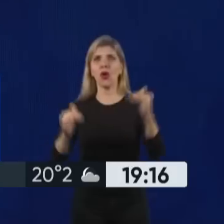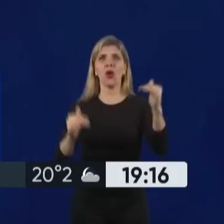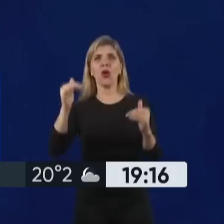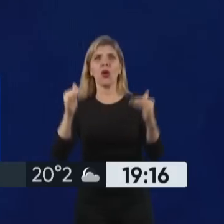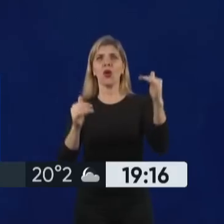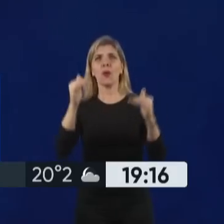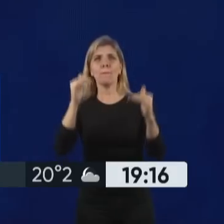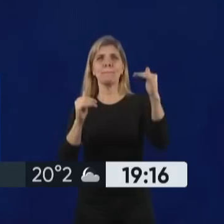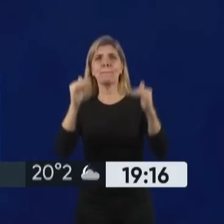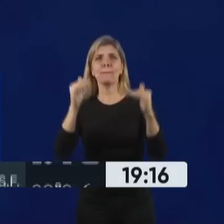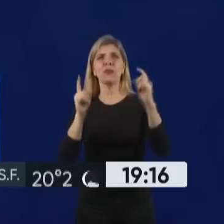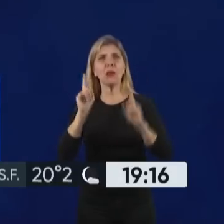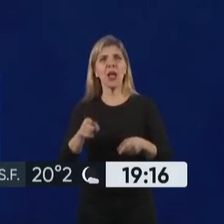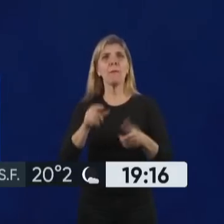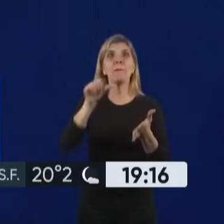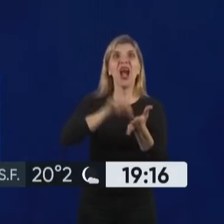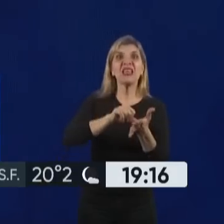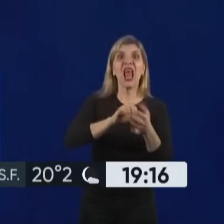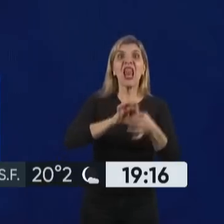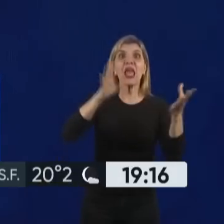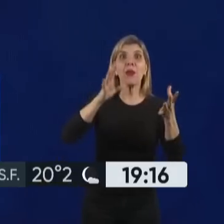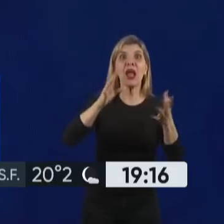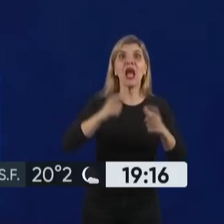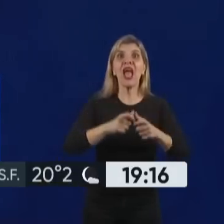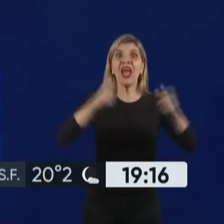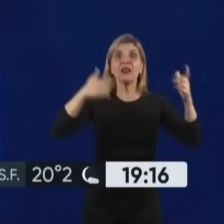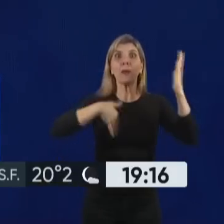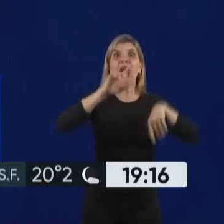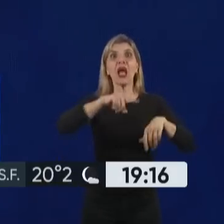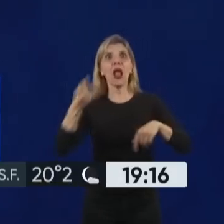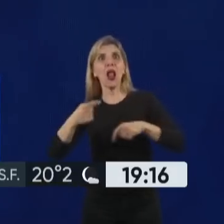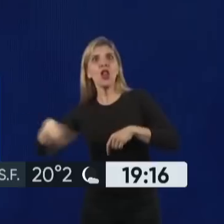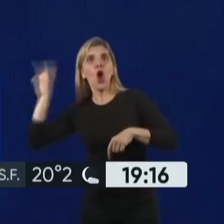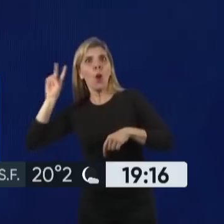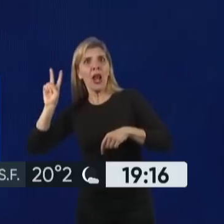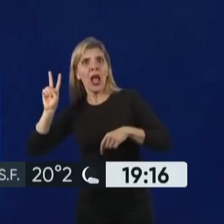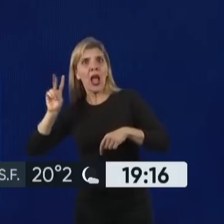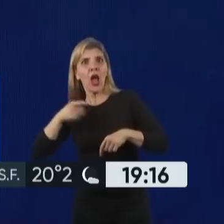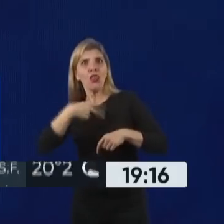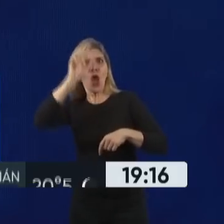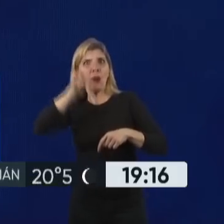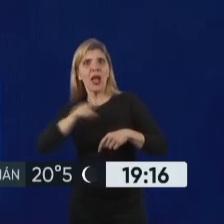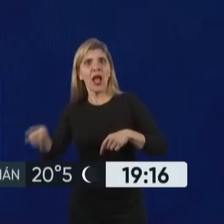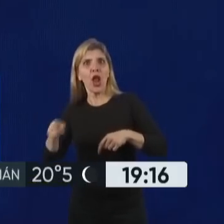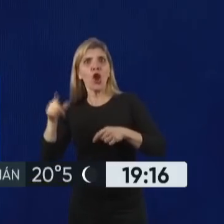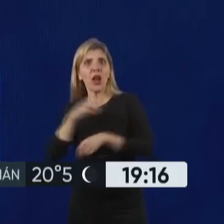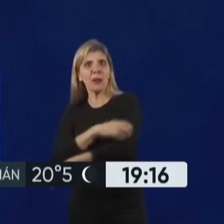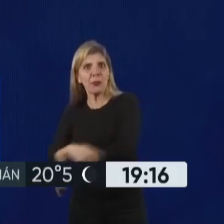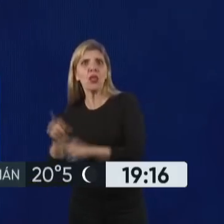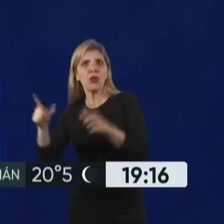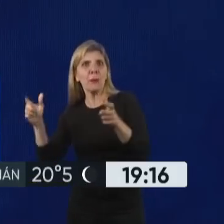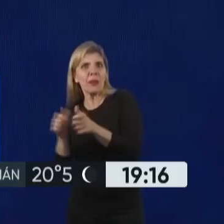solo eso, los países libres crecen más que el doble que los reprimidos. Entonces, la clave pasa por ahí, en el